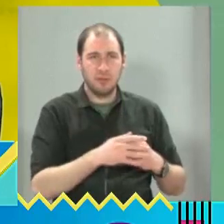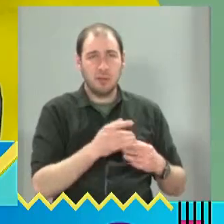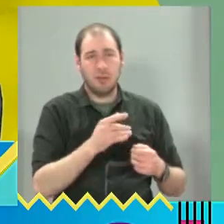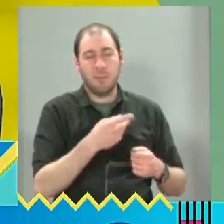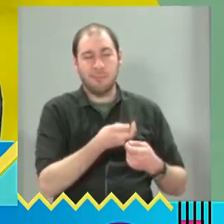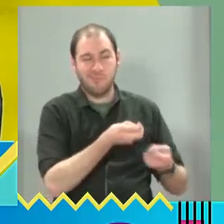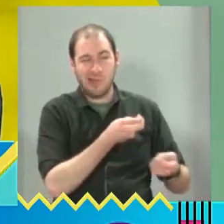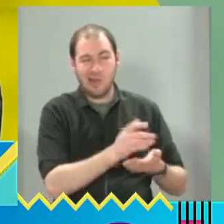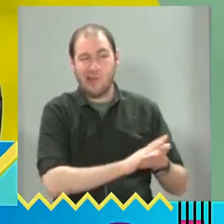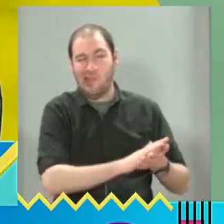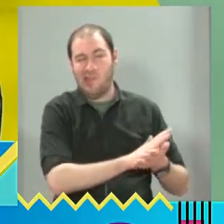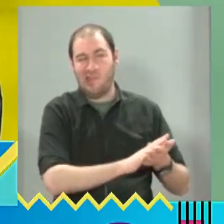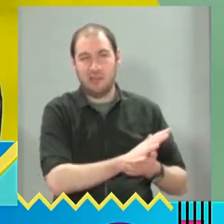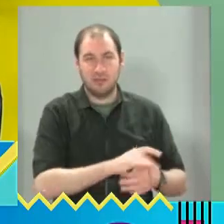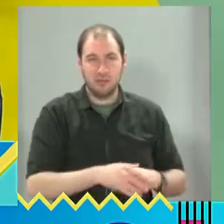manipular.